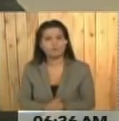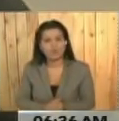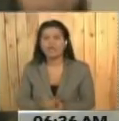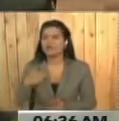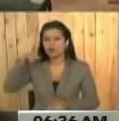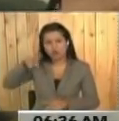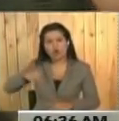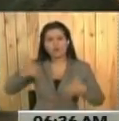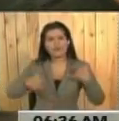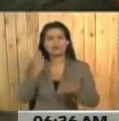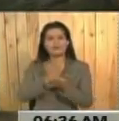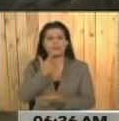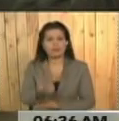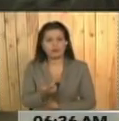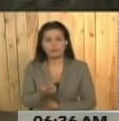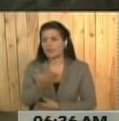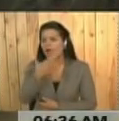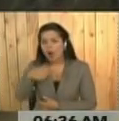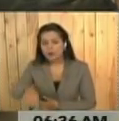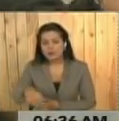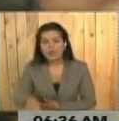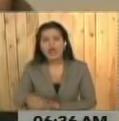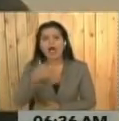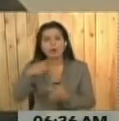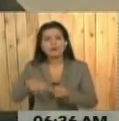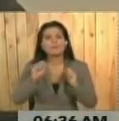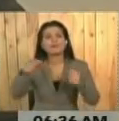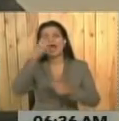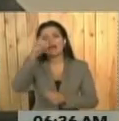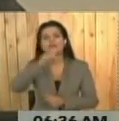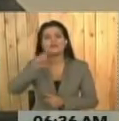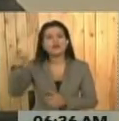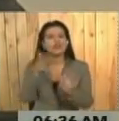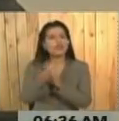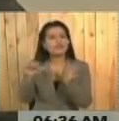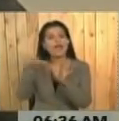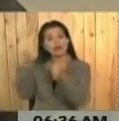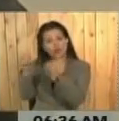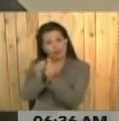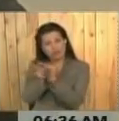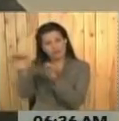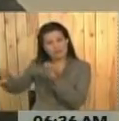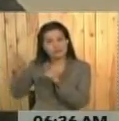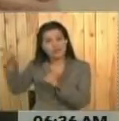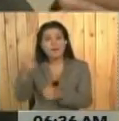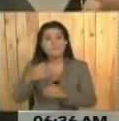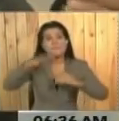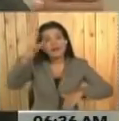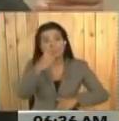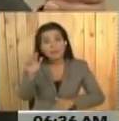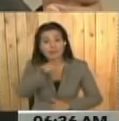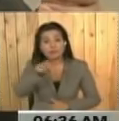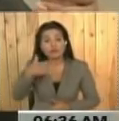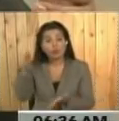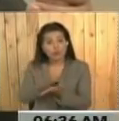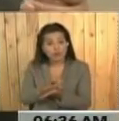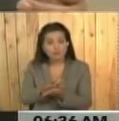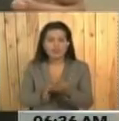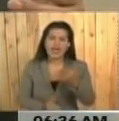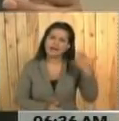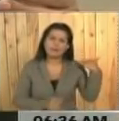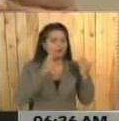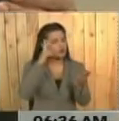asesinaron ahorita viene este un aniversario más de cantaura más de 20 jóvenes hace días yo leía